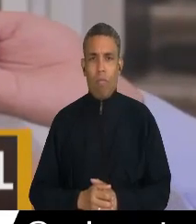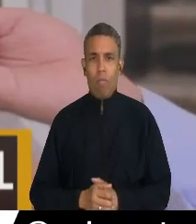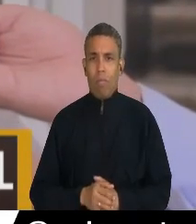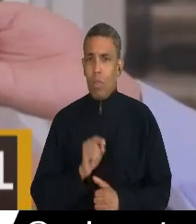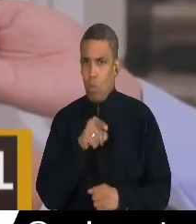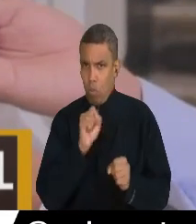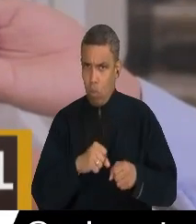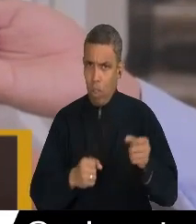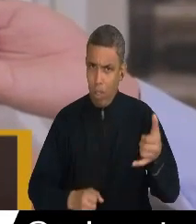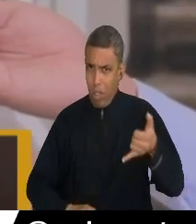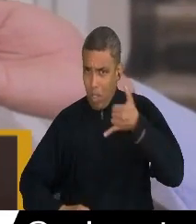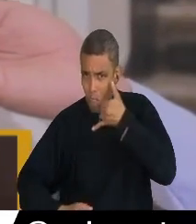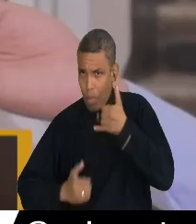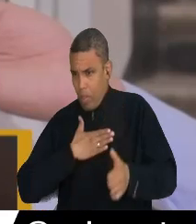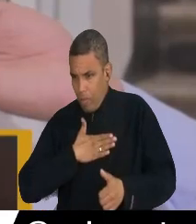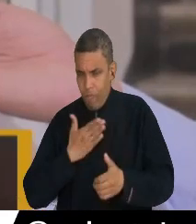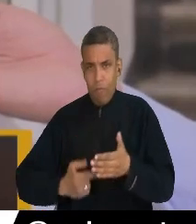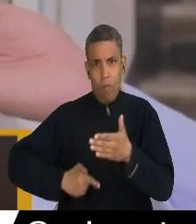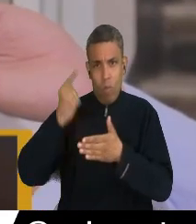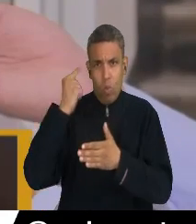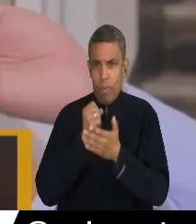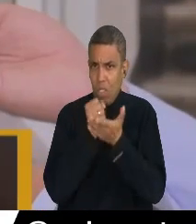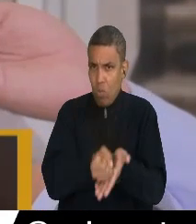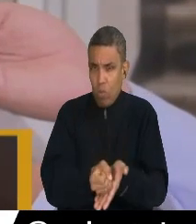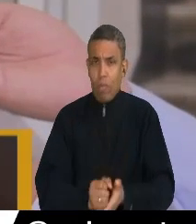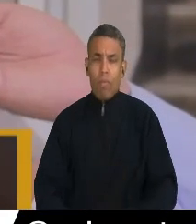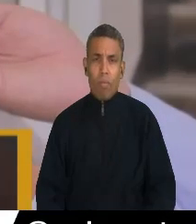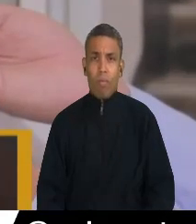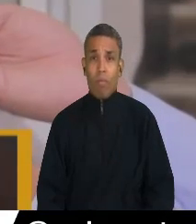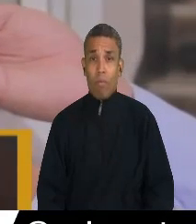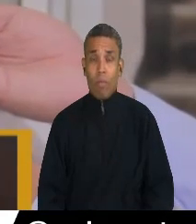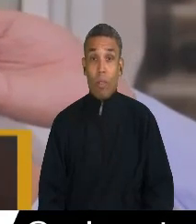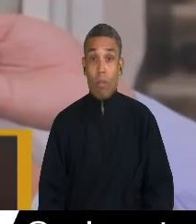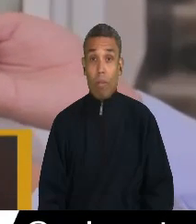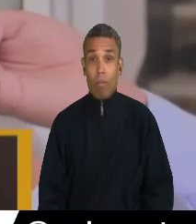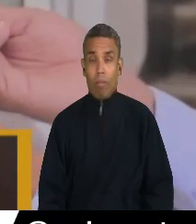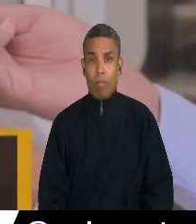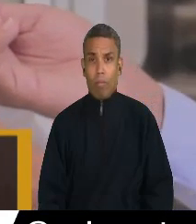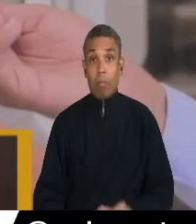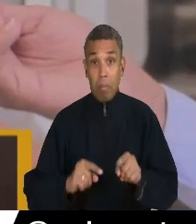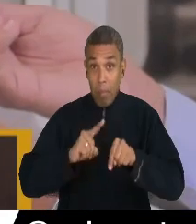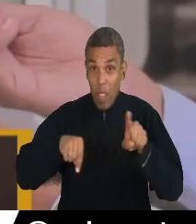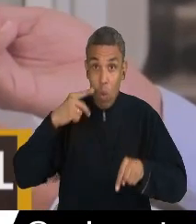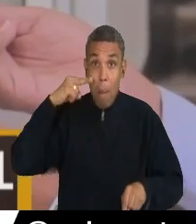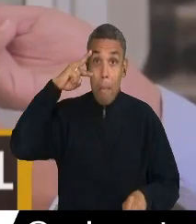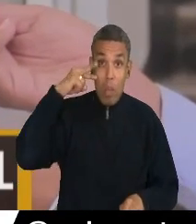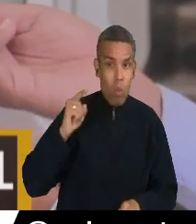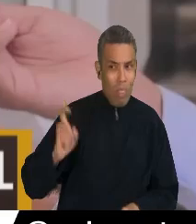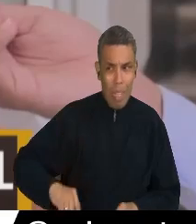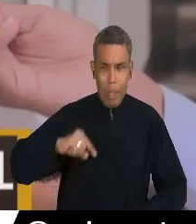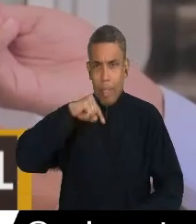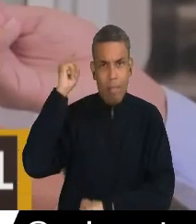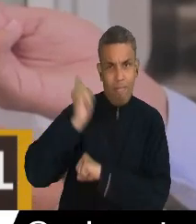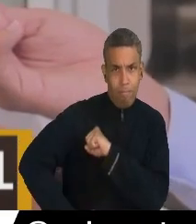para poder actuar de inmediato y poder aprender a estas personas que